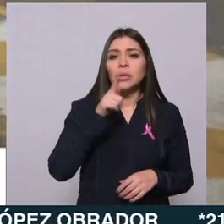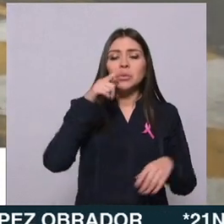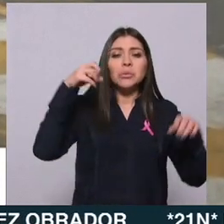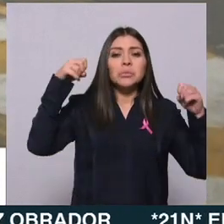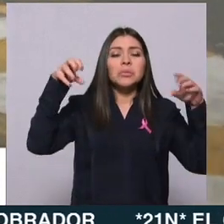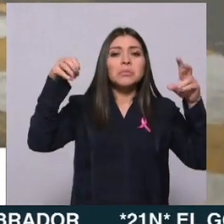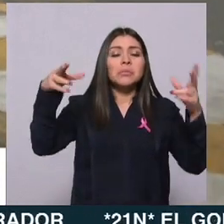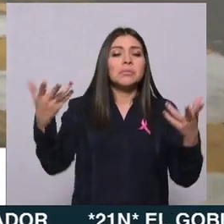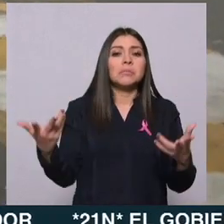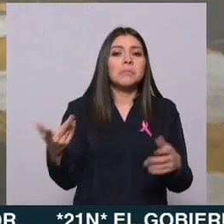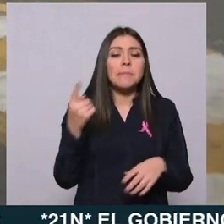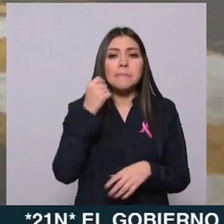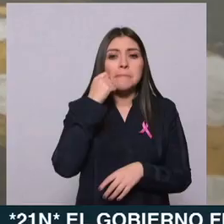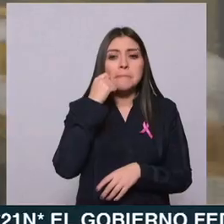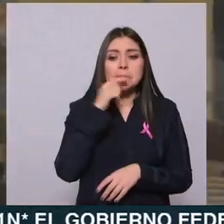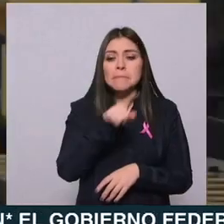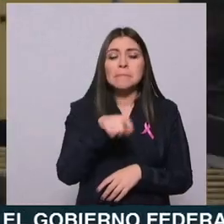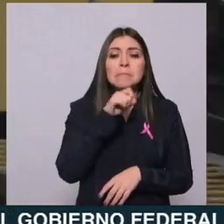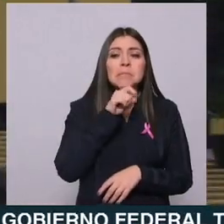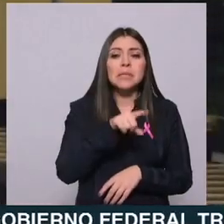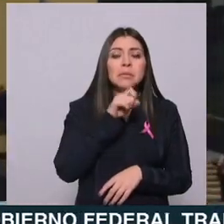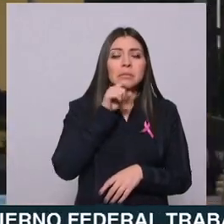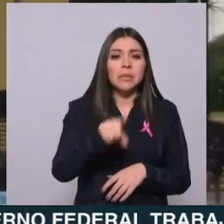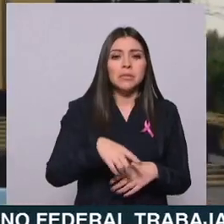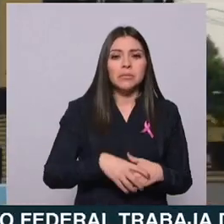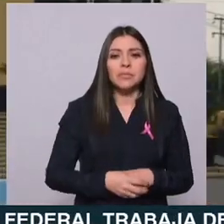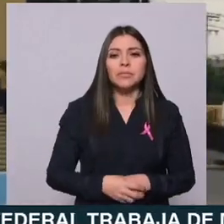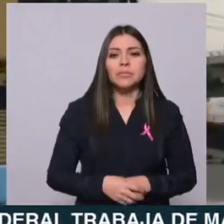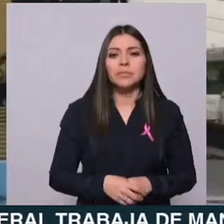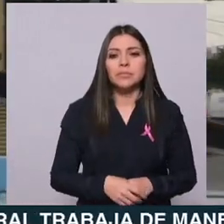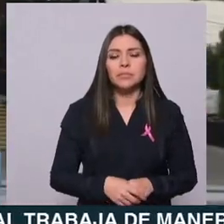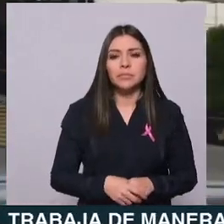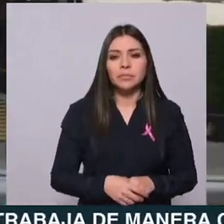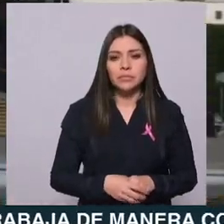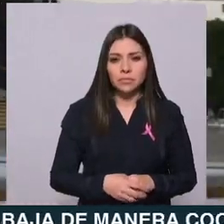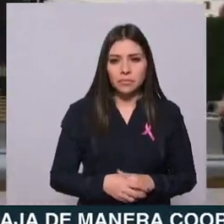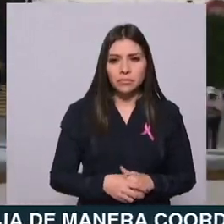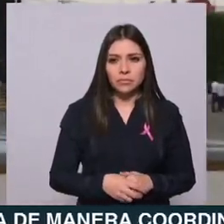de todas maneras es lo mismo. Jesús Arias, 21 Noticias.